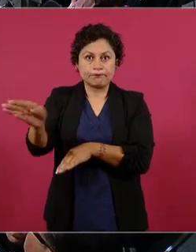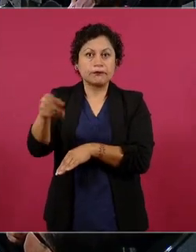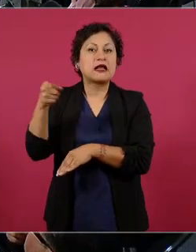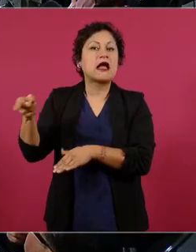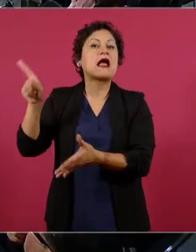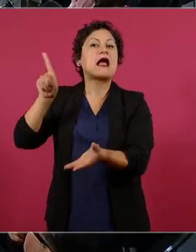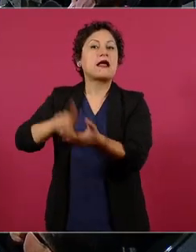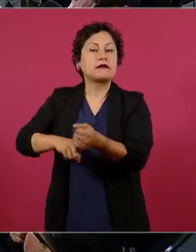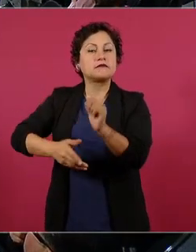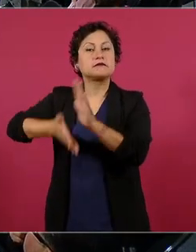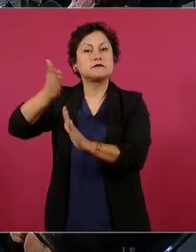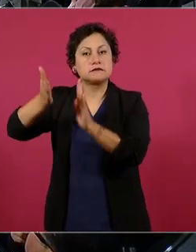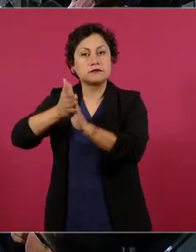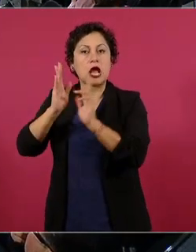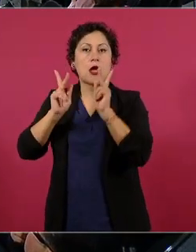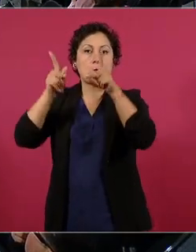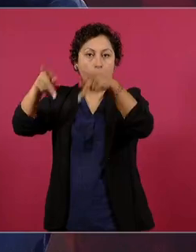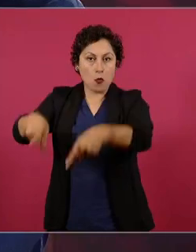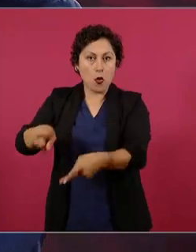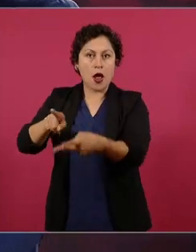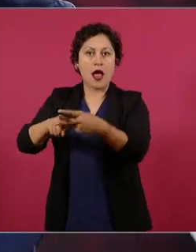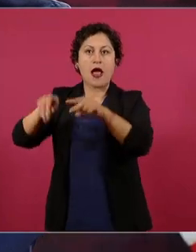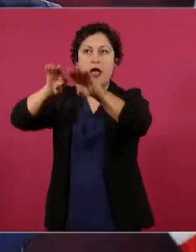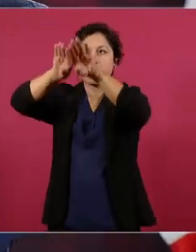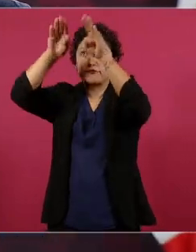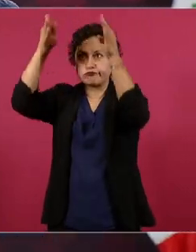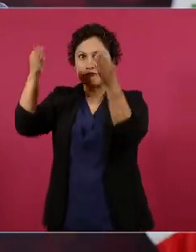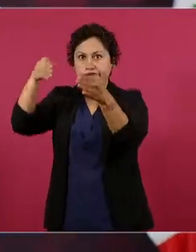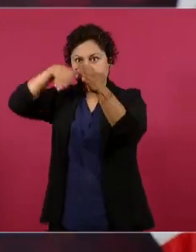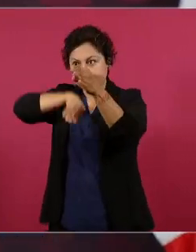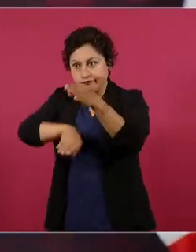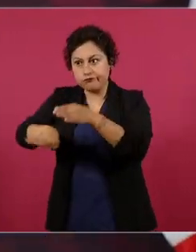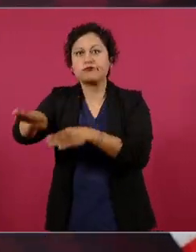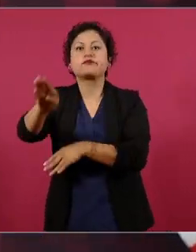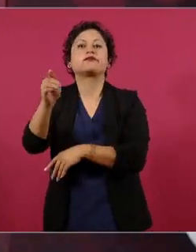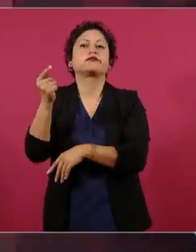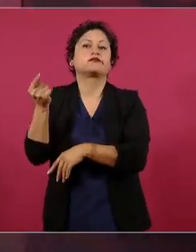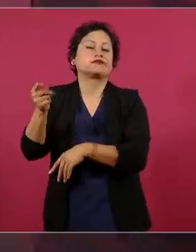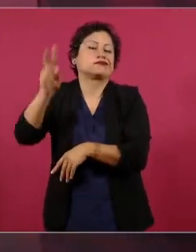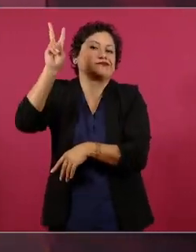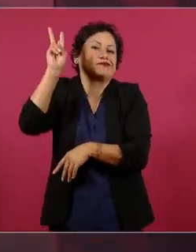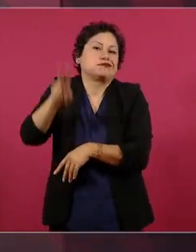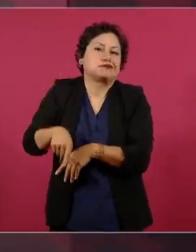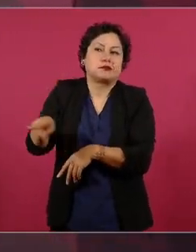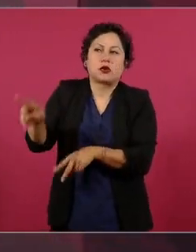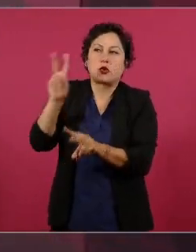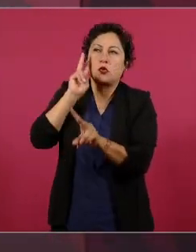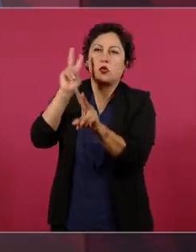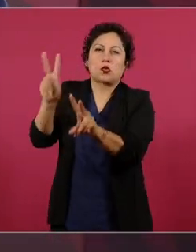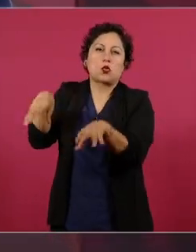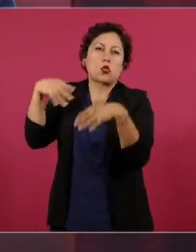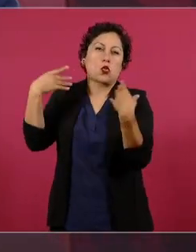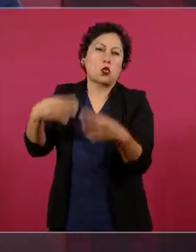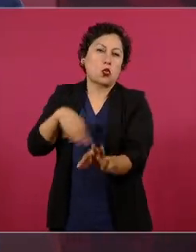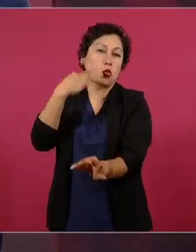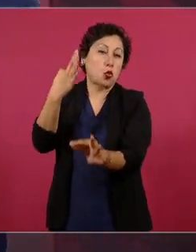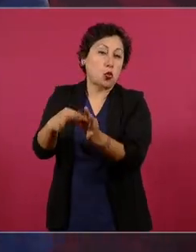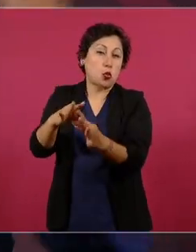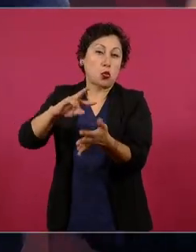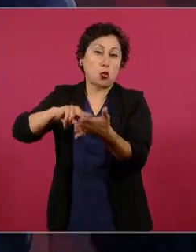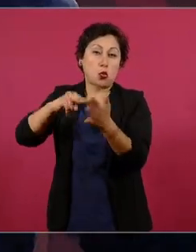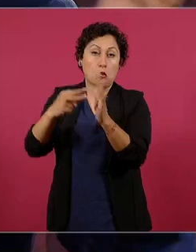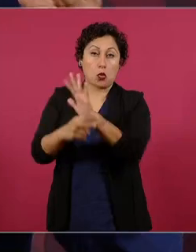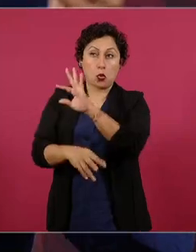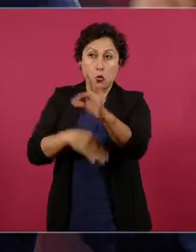viaductos, puentes, es una obra de ingeniería de primer orden, al no ser que